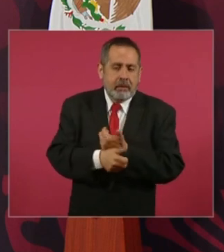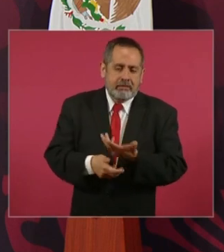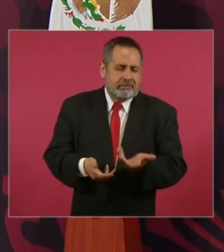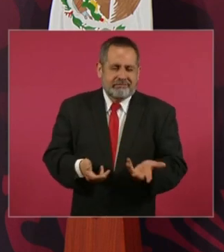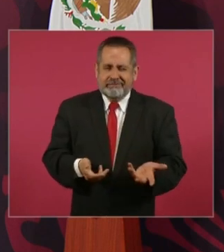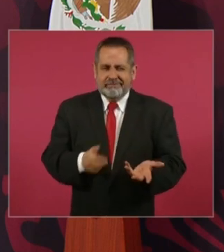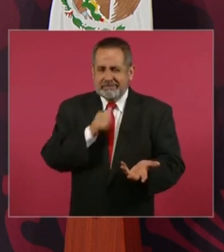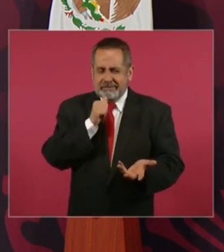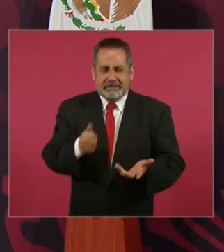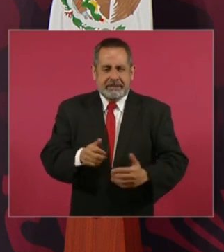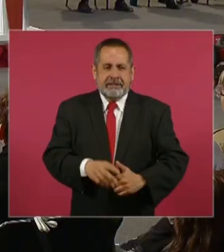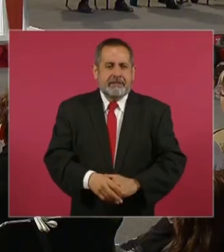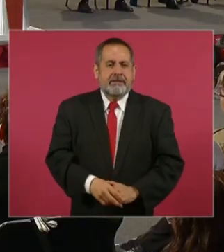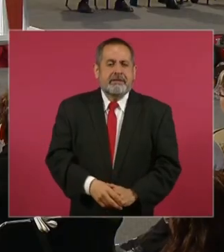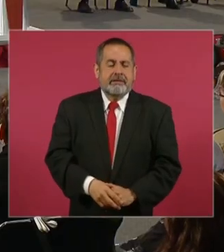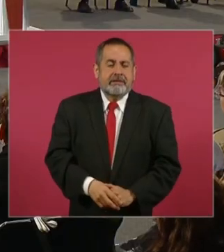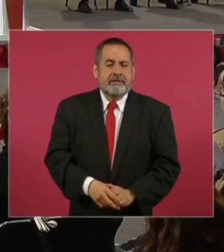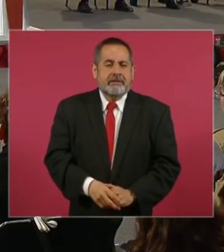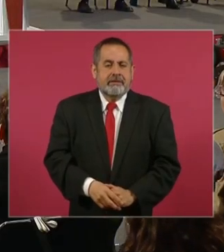Es obvio.